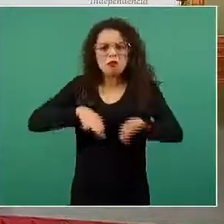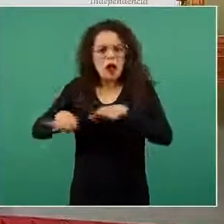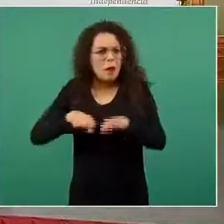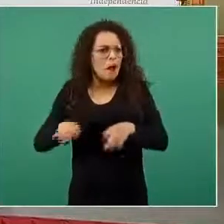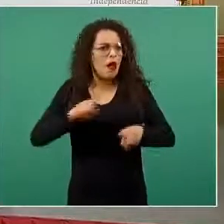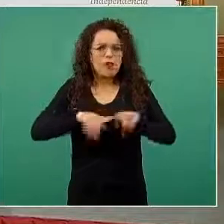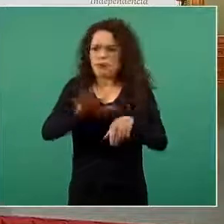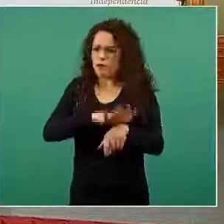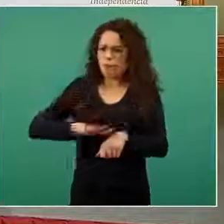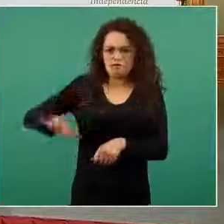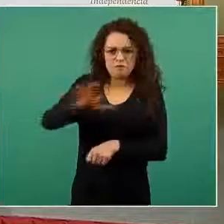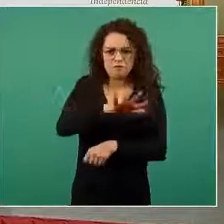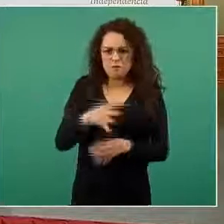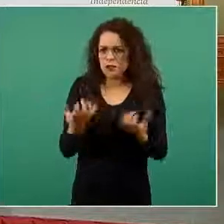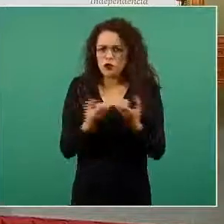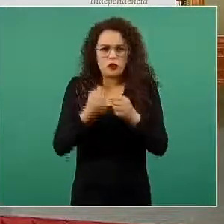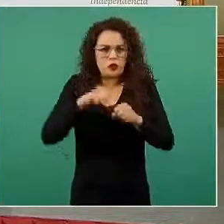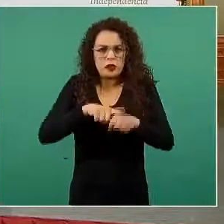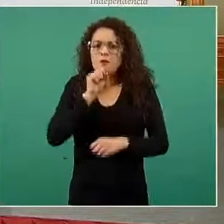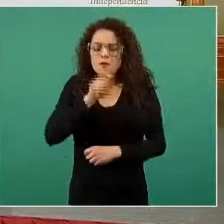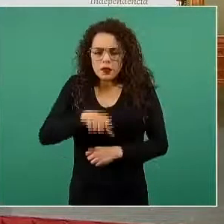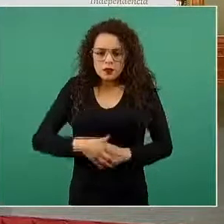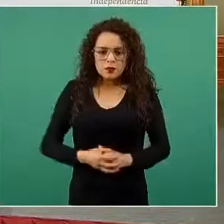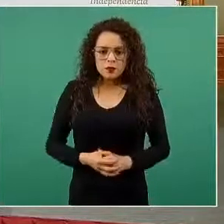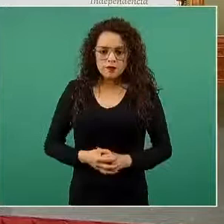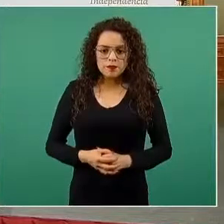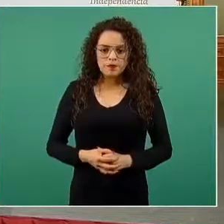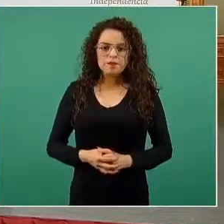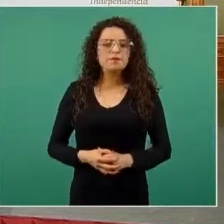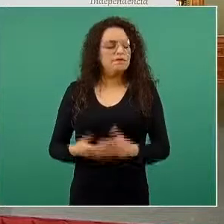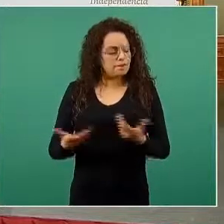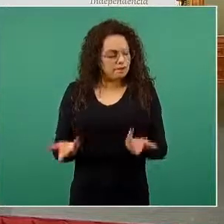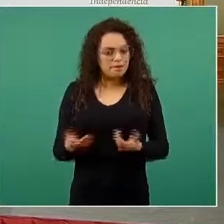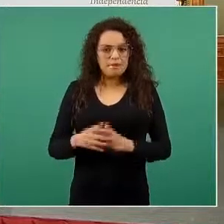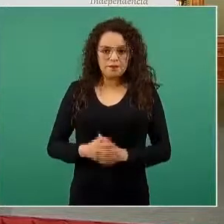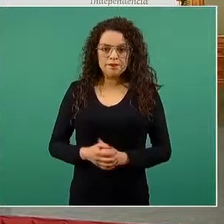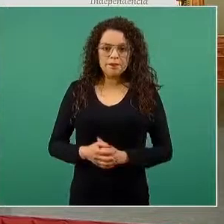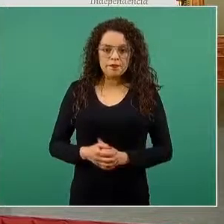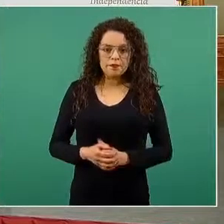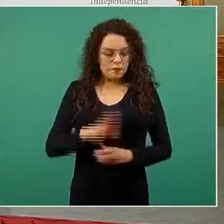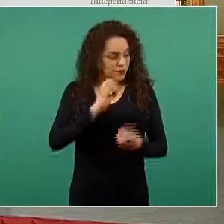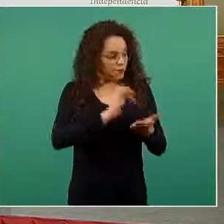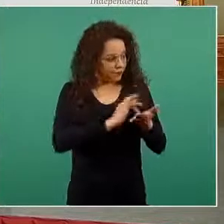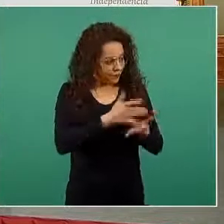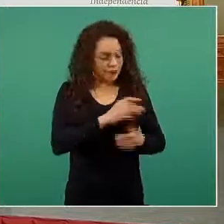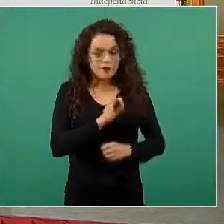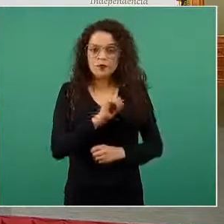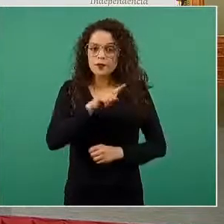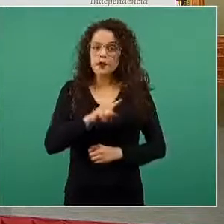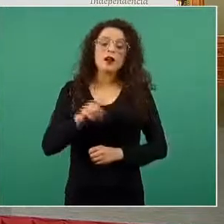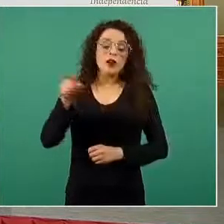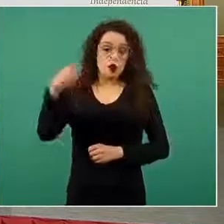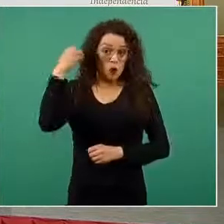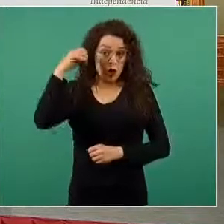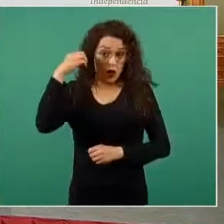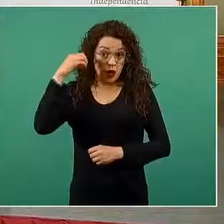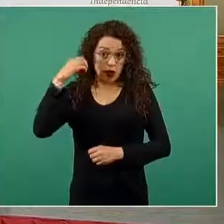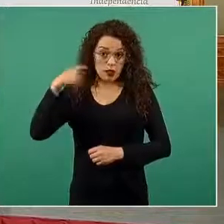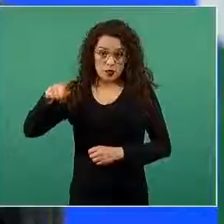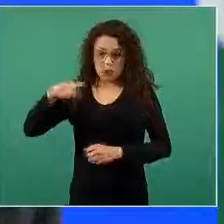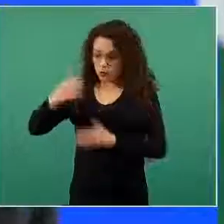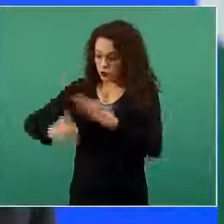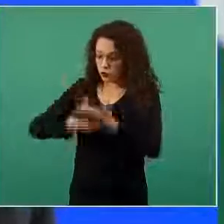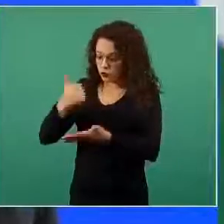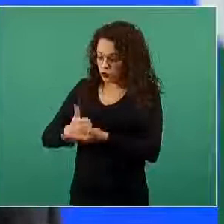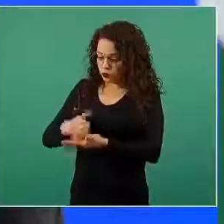doctor. Aquí prácticamente tendríamos que dividir a Oaxaca, digamos que en dos, en las áreas urbanas y en